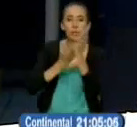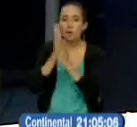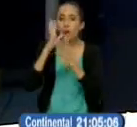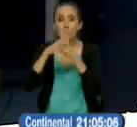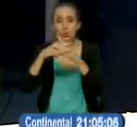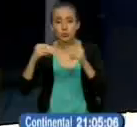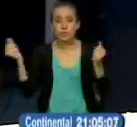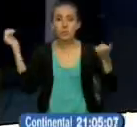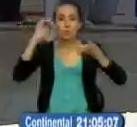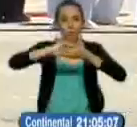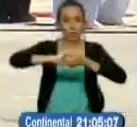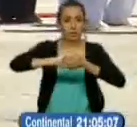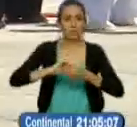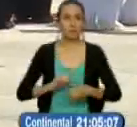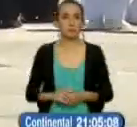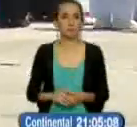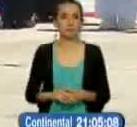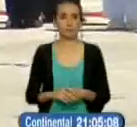la unidad.